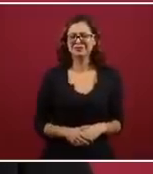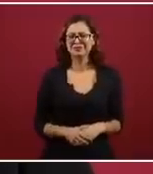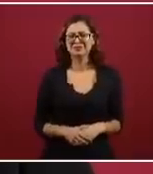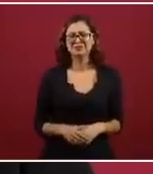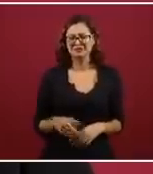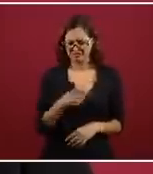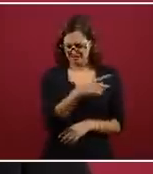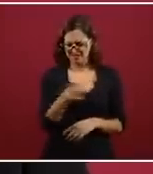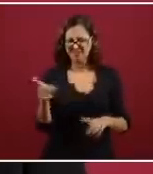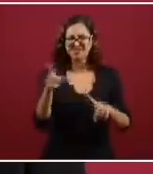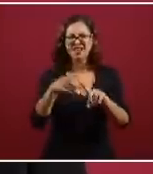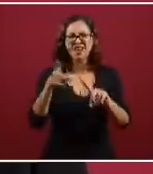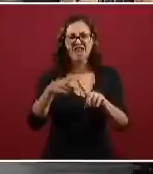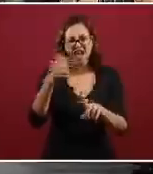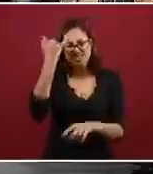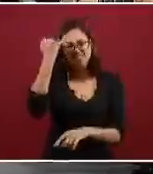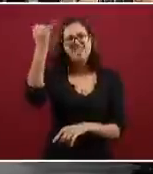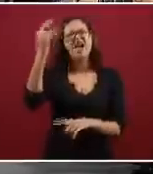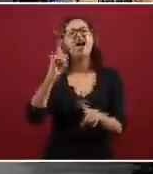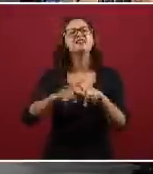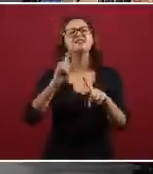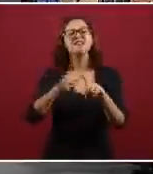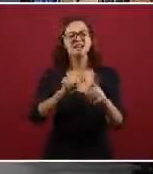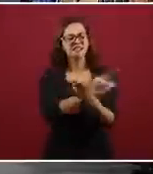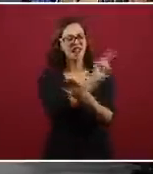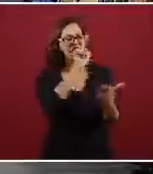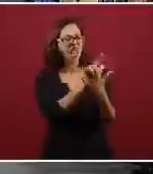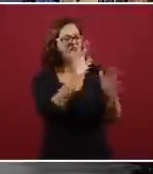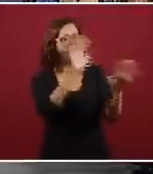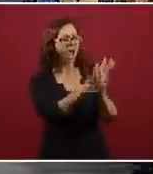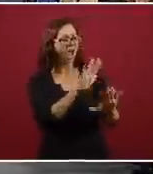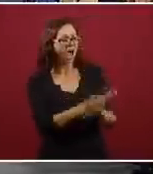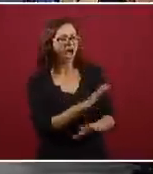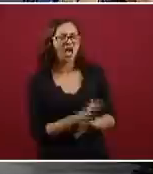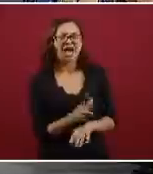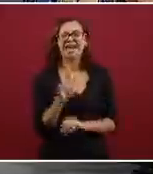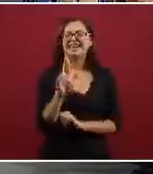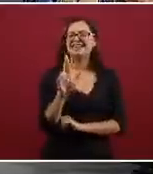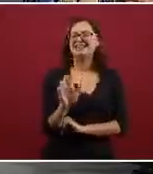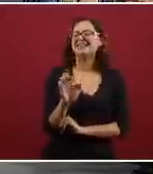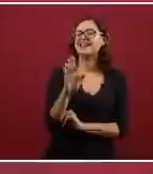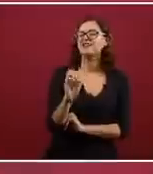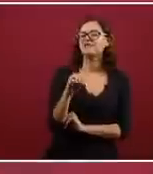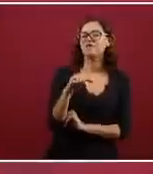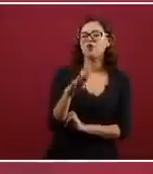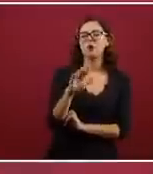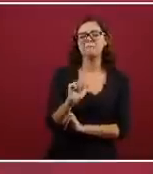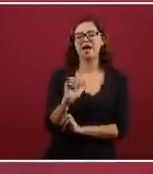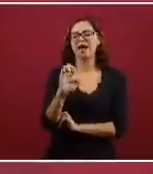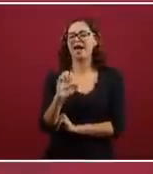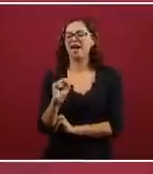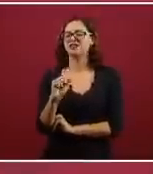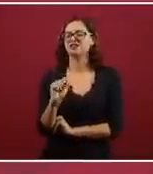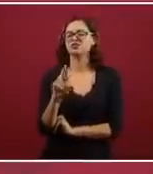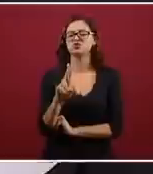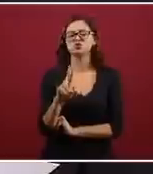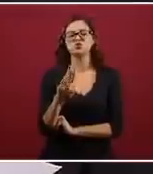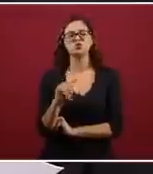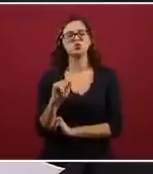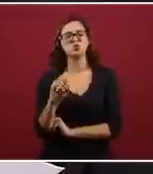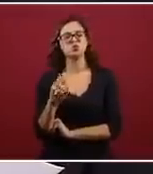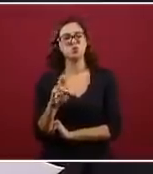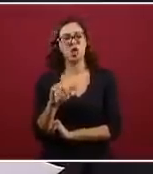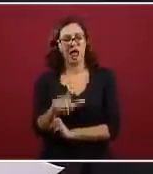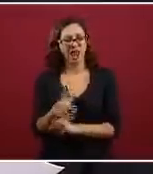dejo de tarea, ¿de dónde salió eso? Y un día me gustaría que algunos de ustedes, si se ponen de acuerdo, expongan